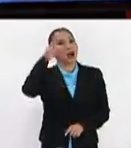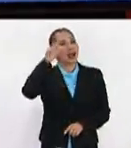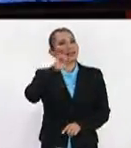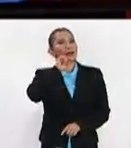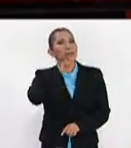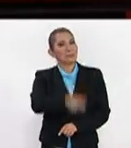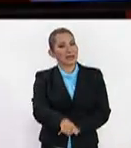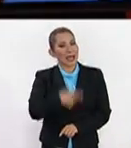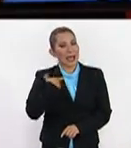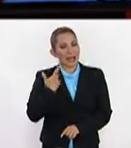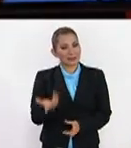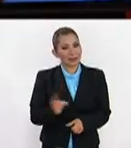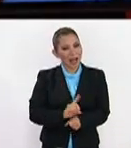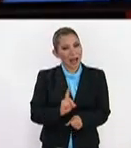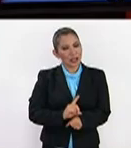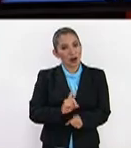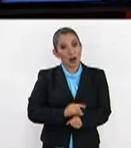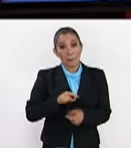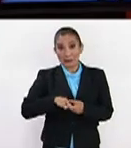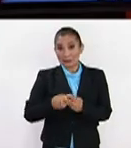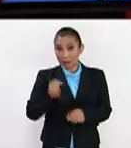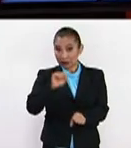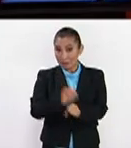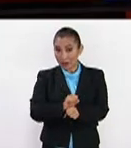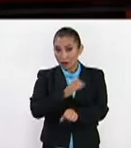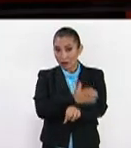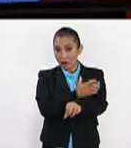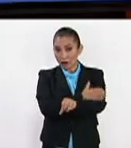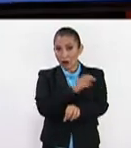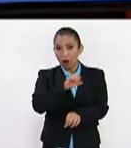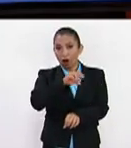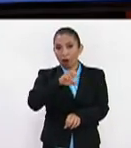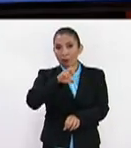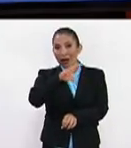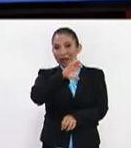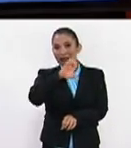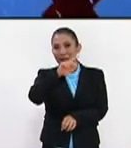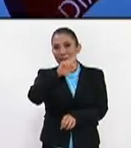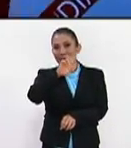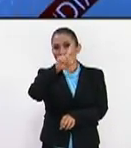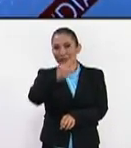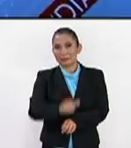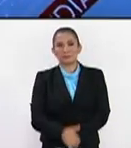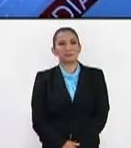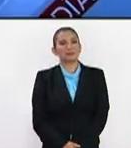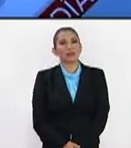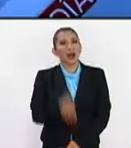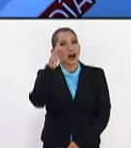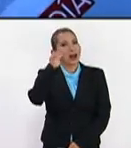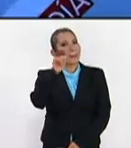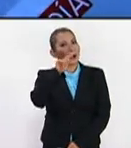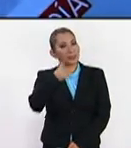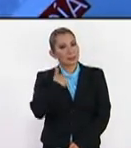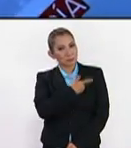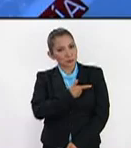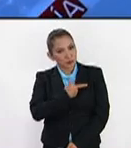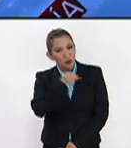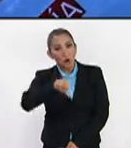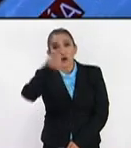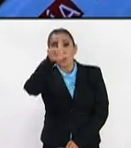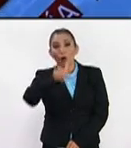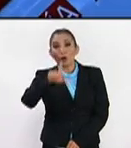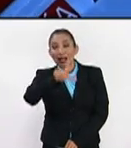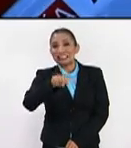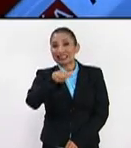con gusto, como cada mañana y empezando la semana, a mi compañero Omar Cepeda. Omar. ¿Qué tal, Pati? Es un placer saludarte este